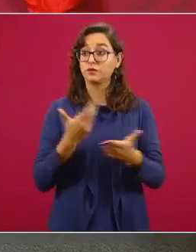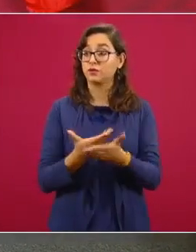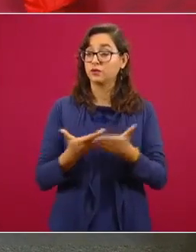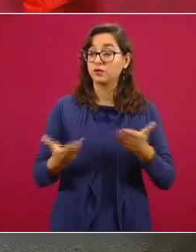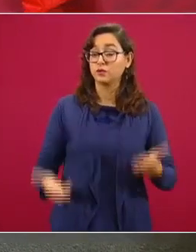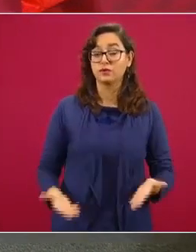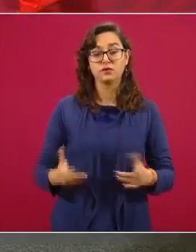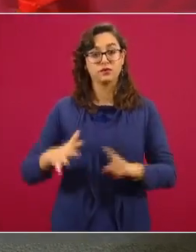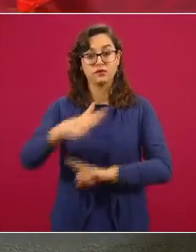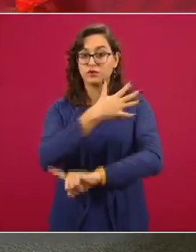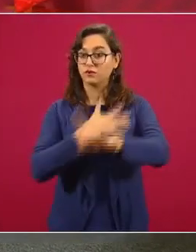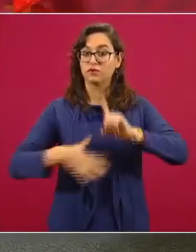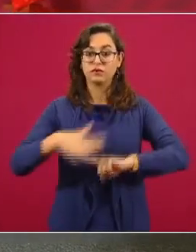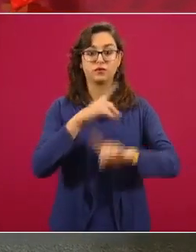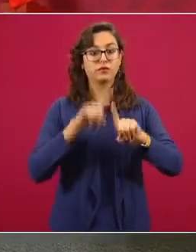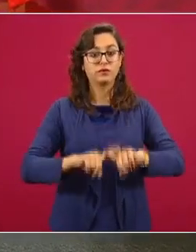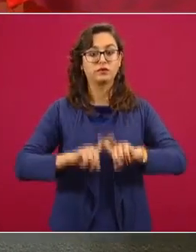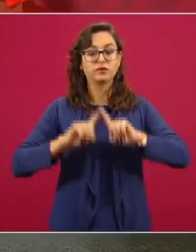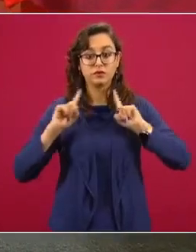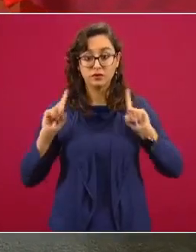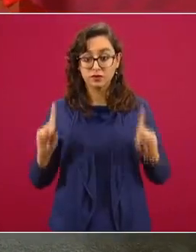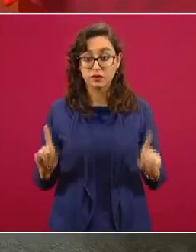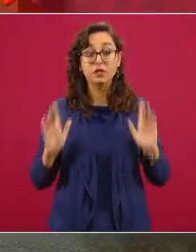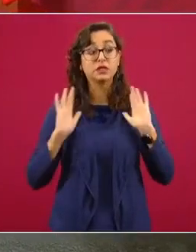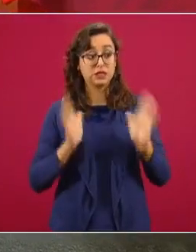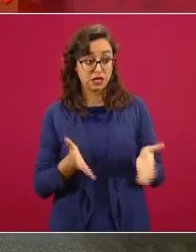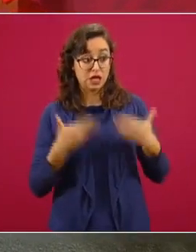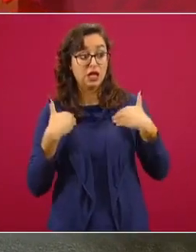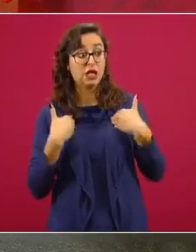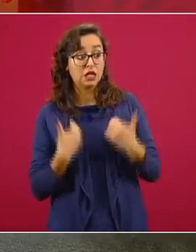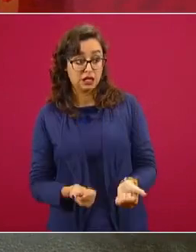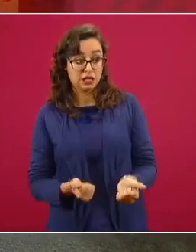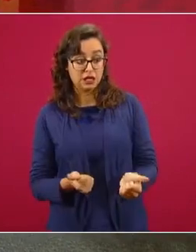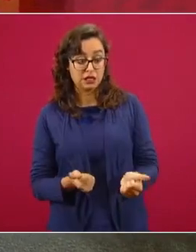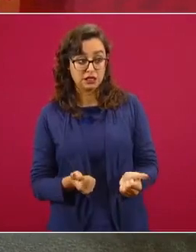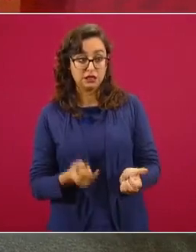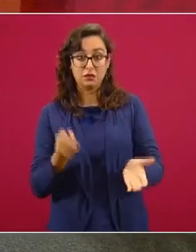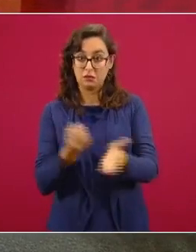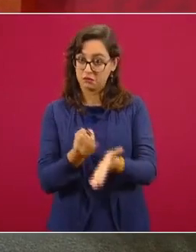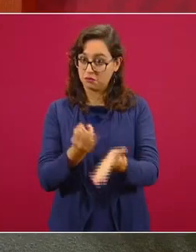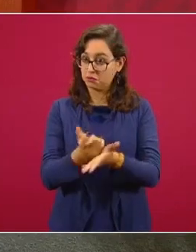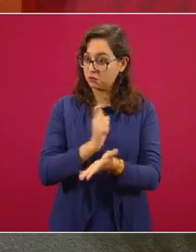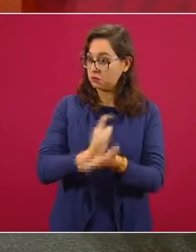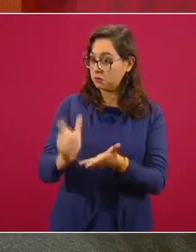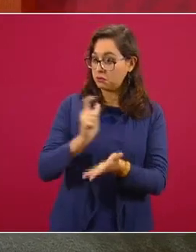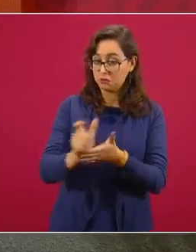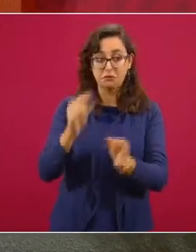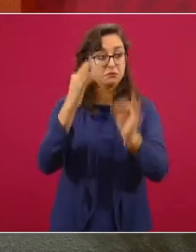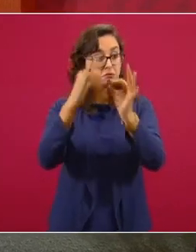tenemos el compromiso de simplificar y lo vamos a hacer